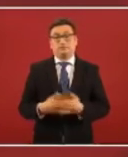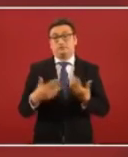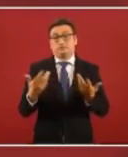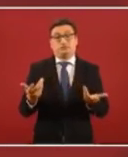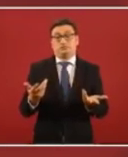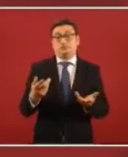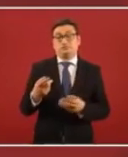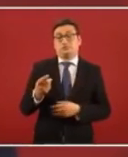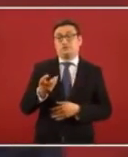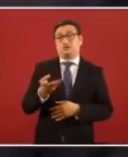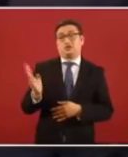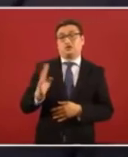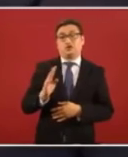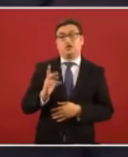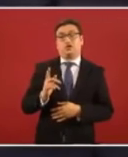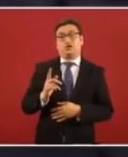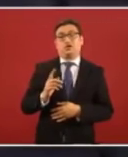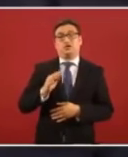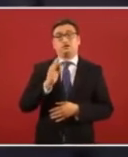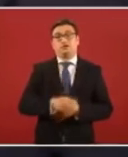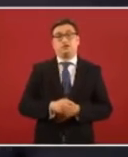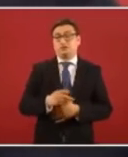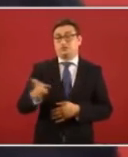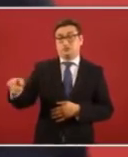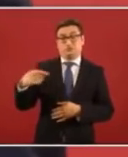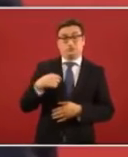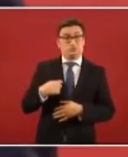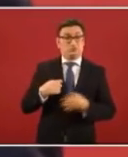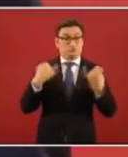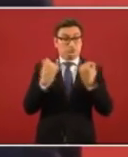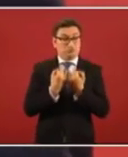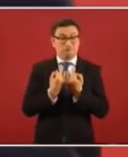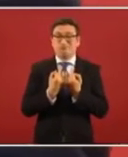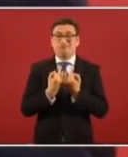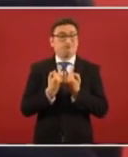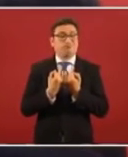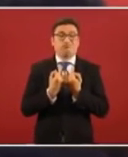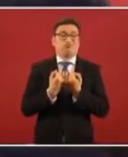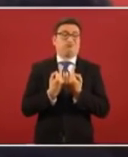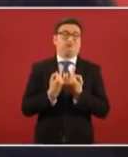acepten que no somos iguales.